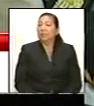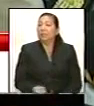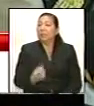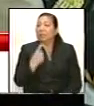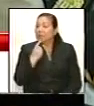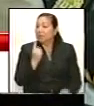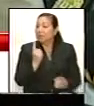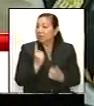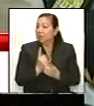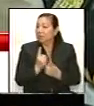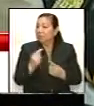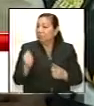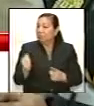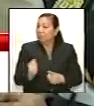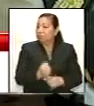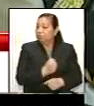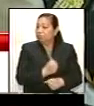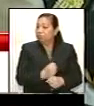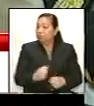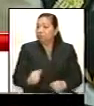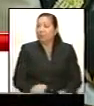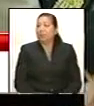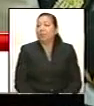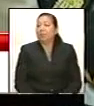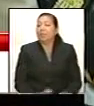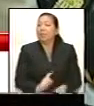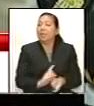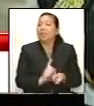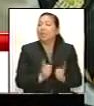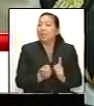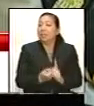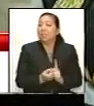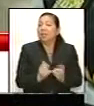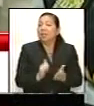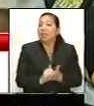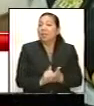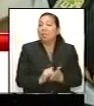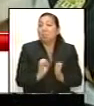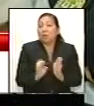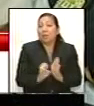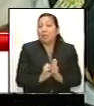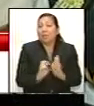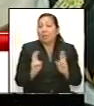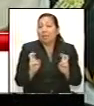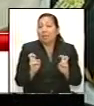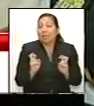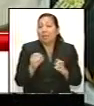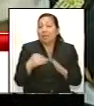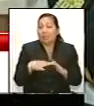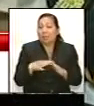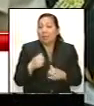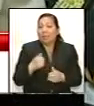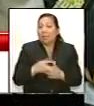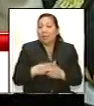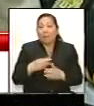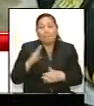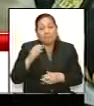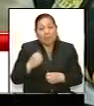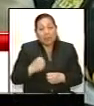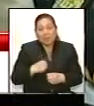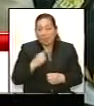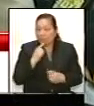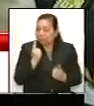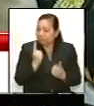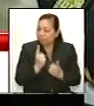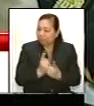estamos enfrentando una violencia que cambia y que eso, por ejemplo, para el tema del sector interior con lo que es la policía es un